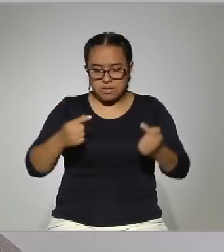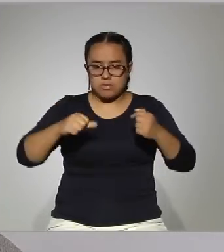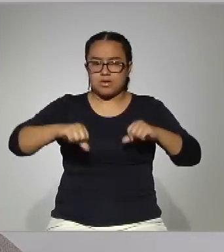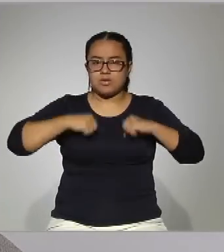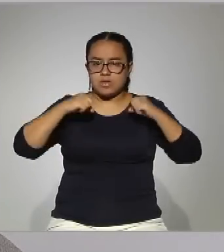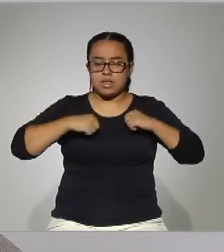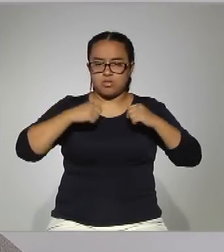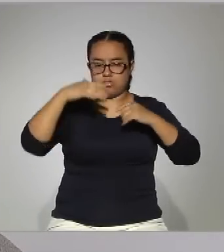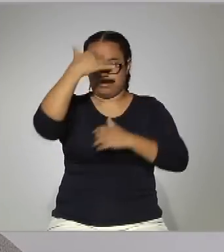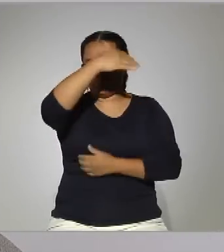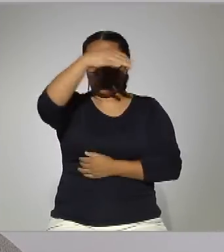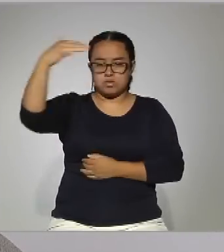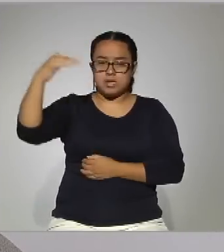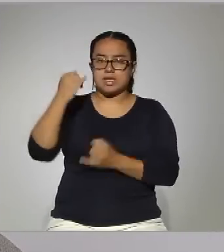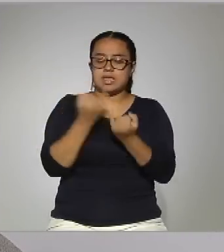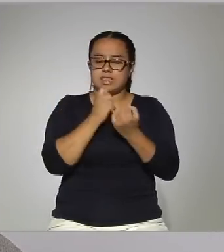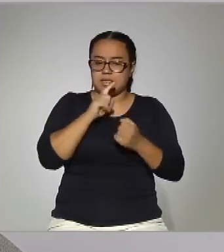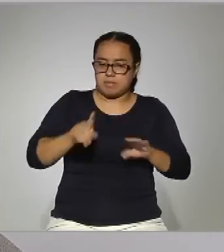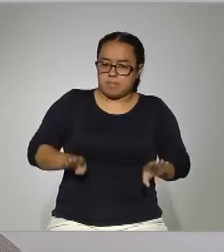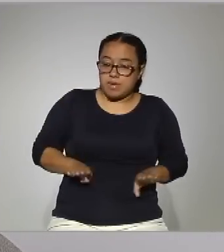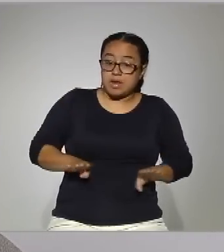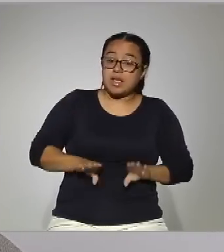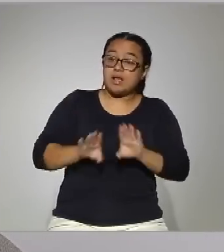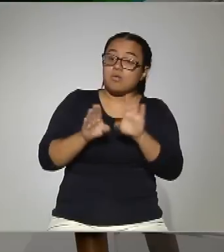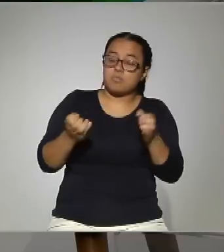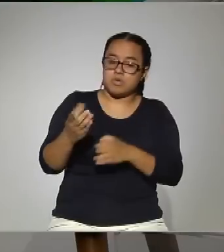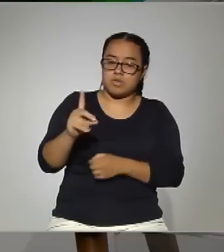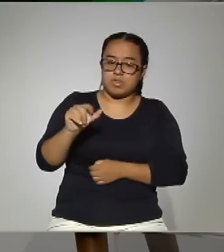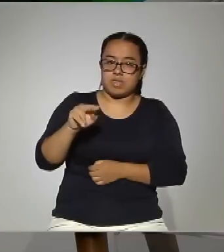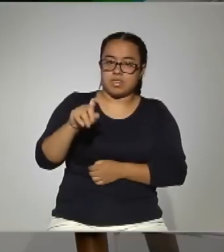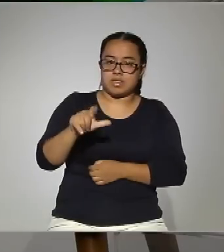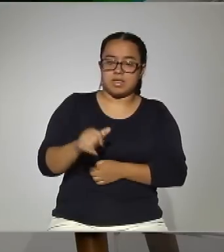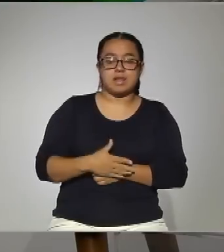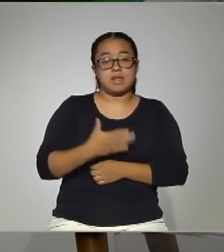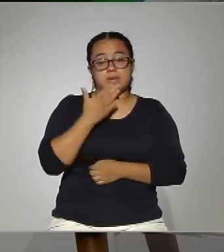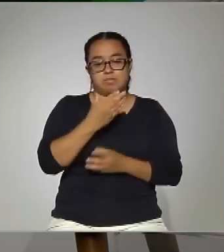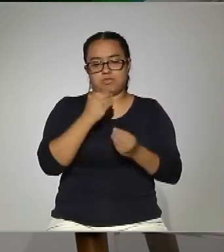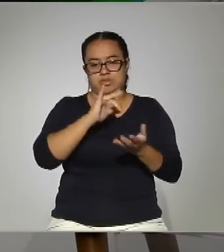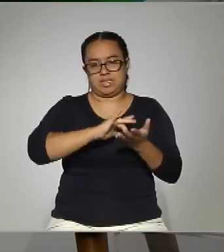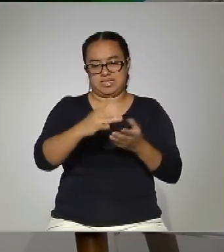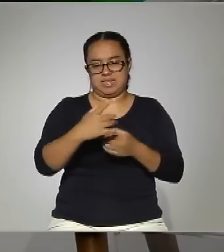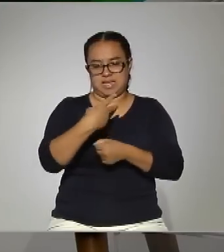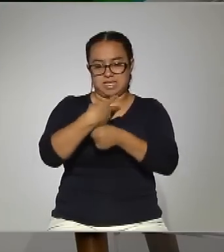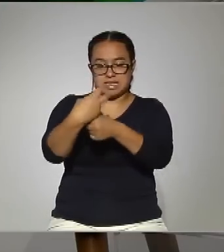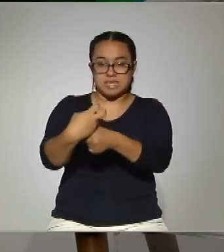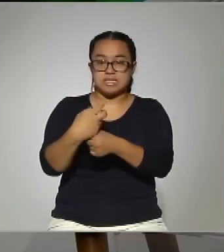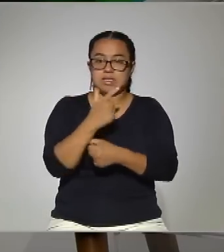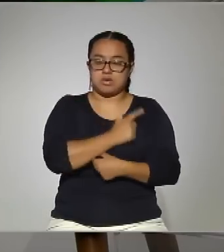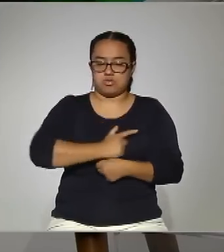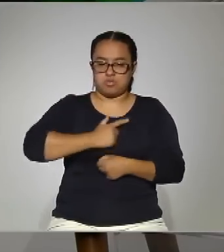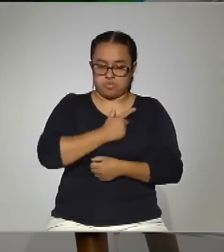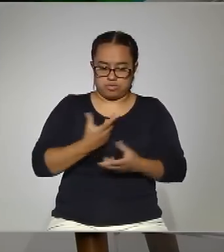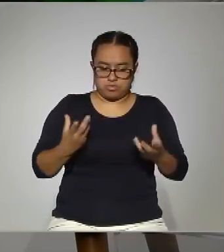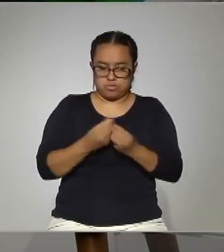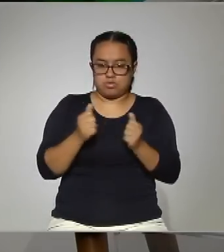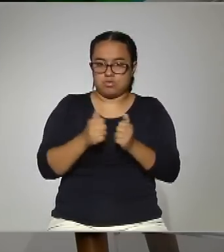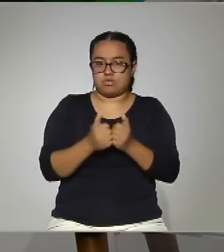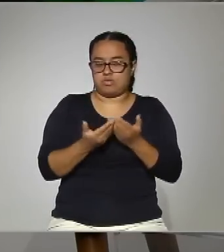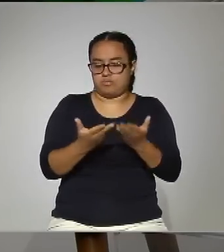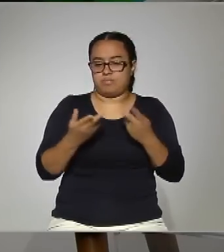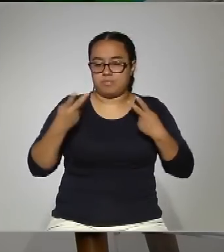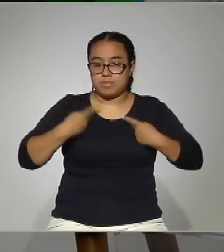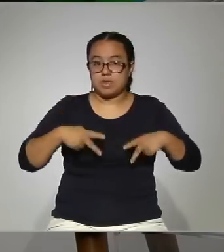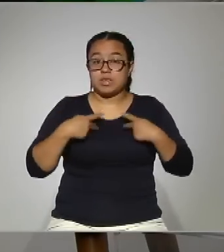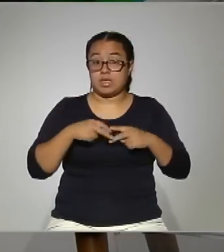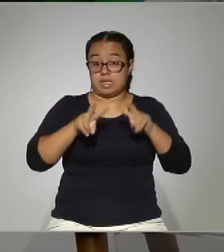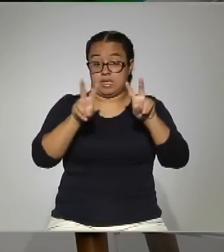adolescentes, adultos y parejas. Daniela, ¿cómo estás? Bienvenida. Muy bien, Cris, muchas gracias. Gracias por la invitación. Un placer estar aquí con el auditorio y pues en un tema